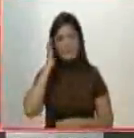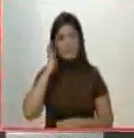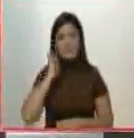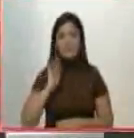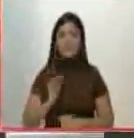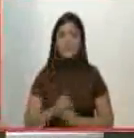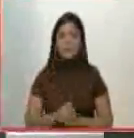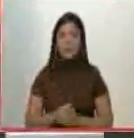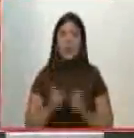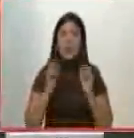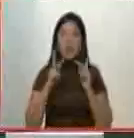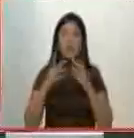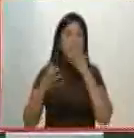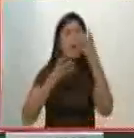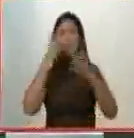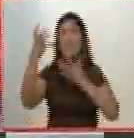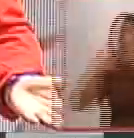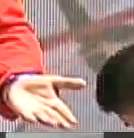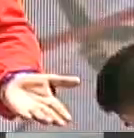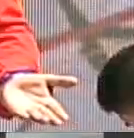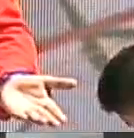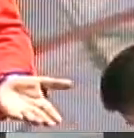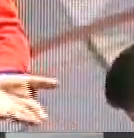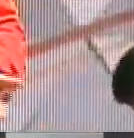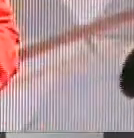Vamos a hacer una bulla, pues, los recreadores, para ver.